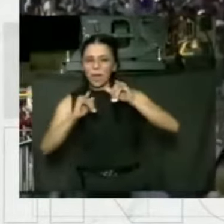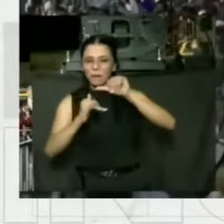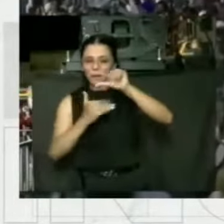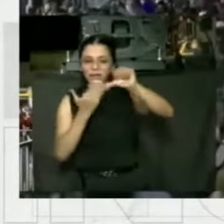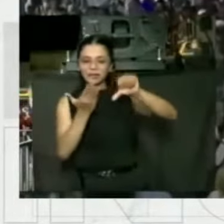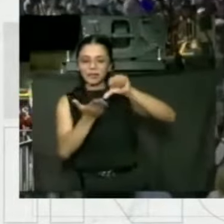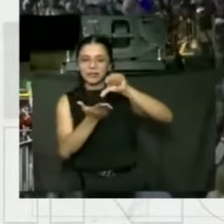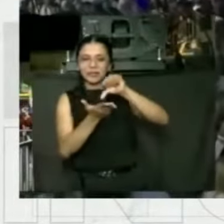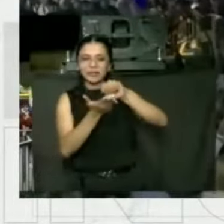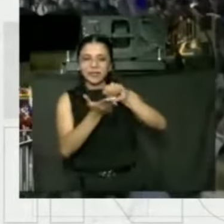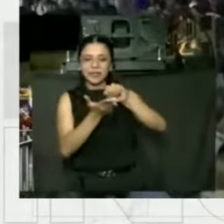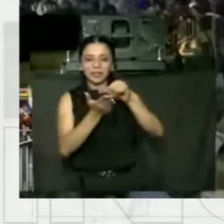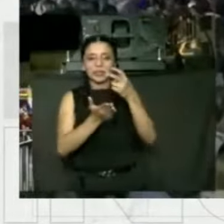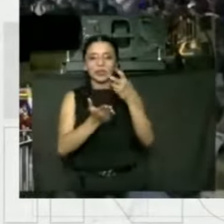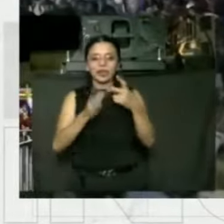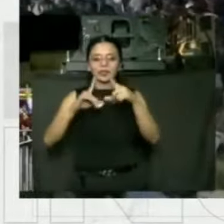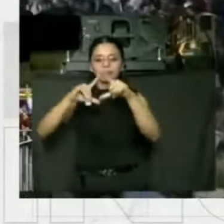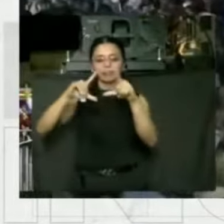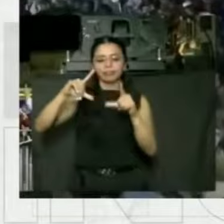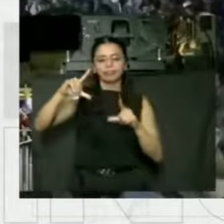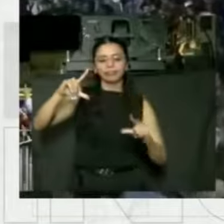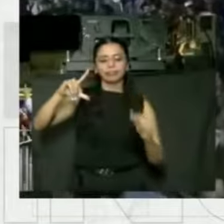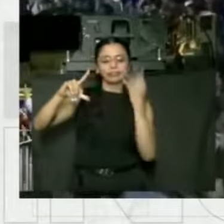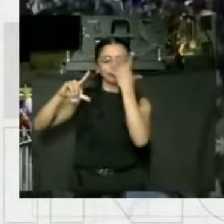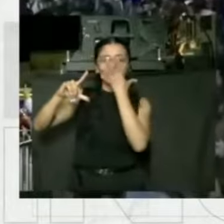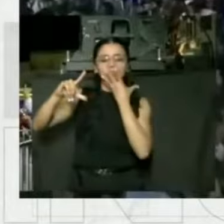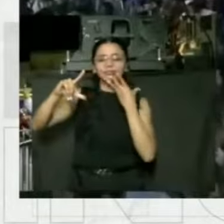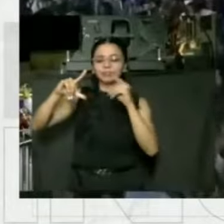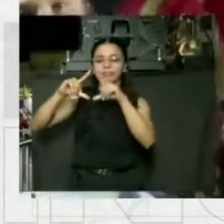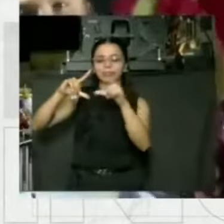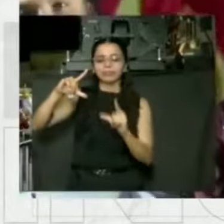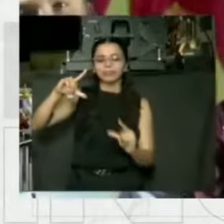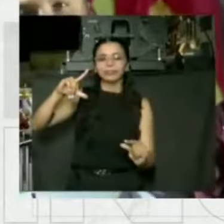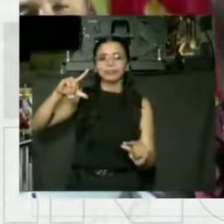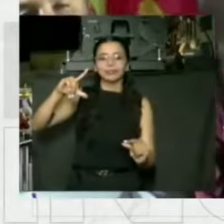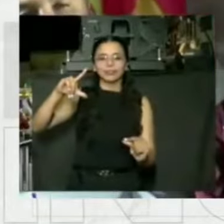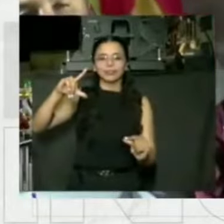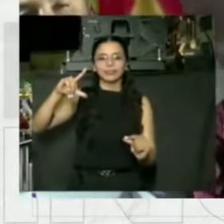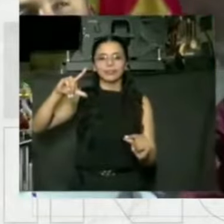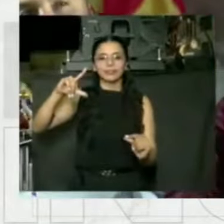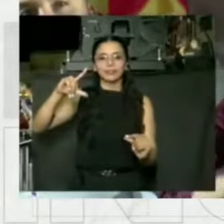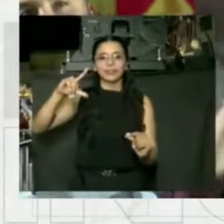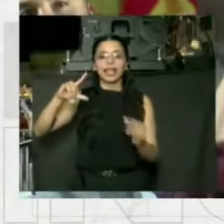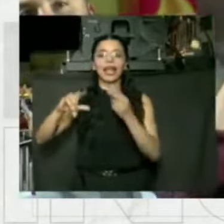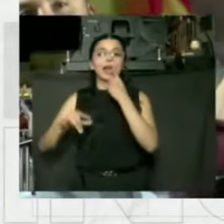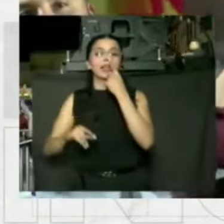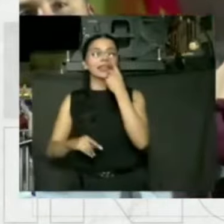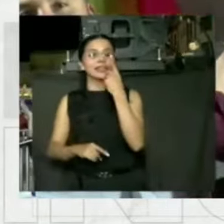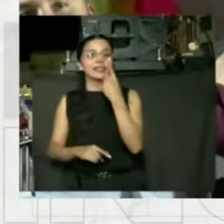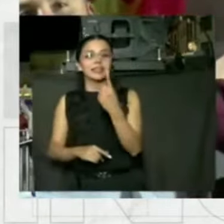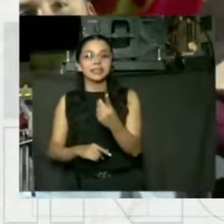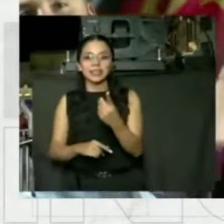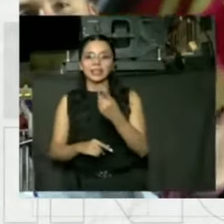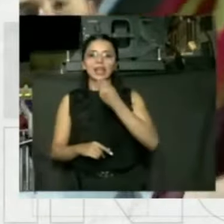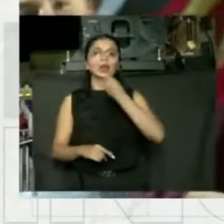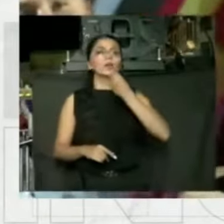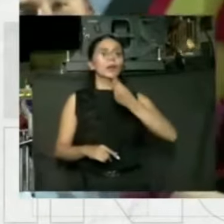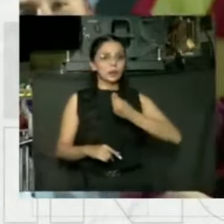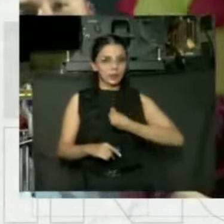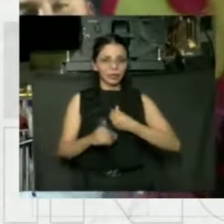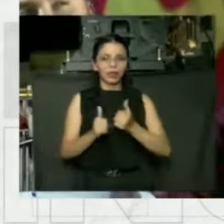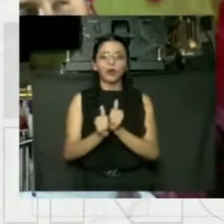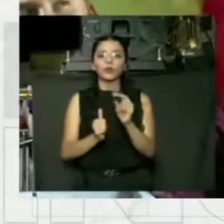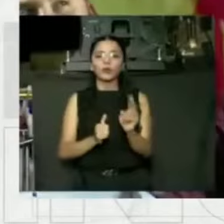de este maravilloso país, a decirles, a comprometerme